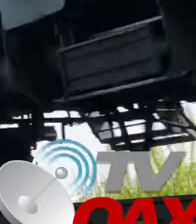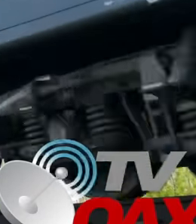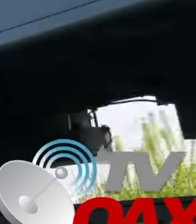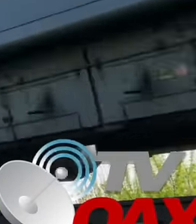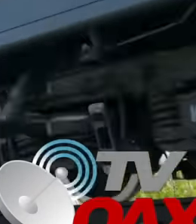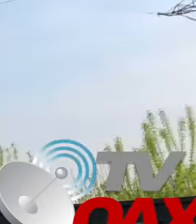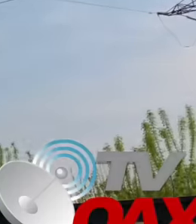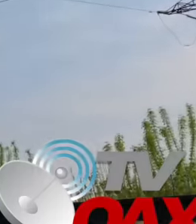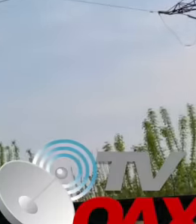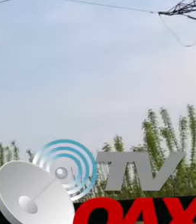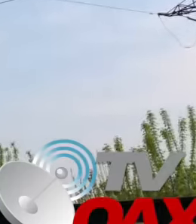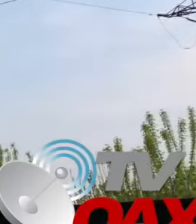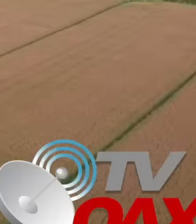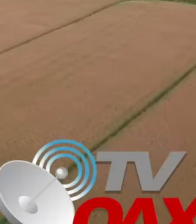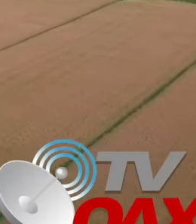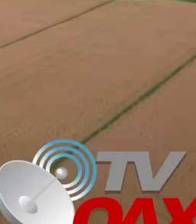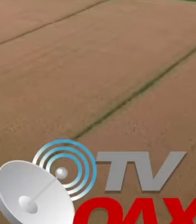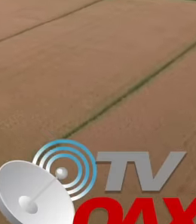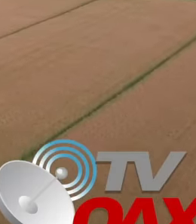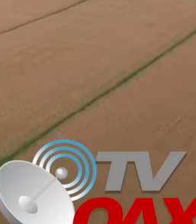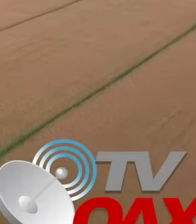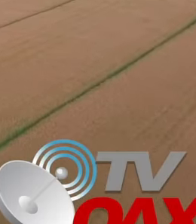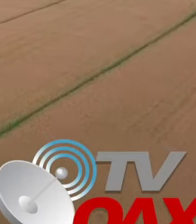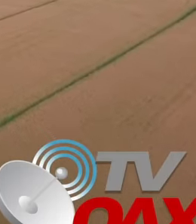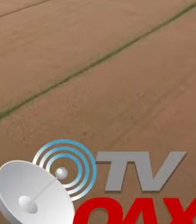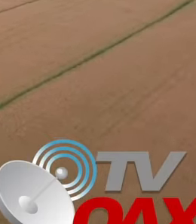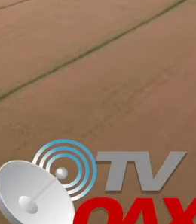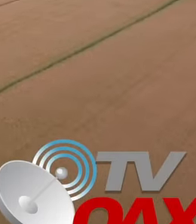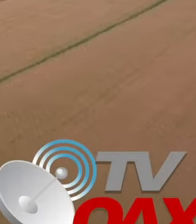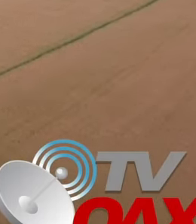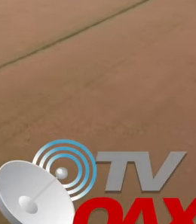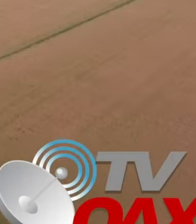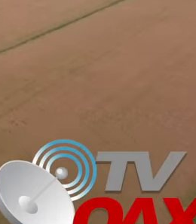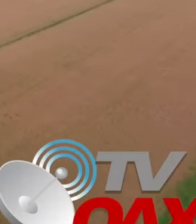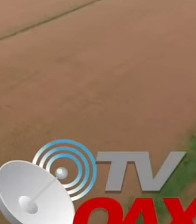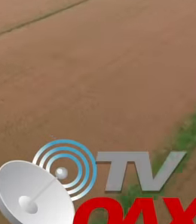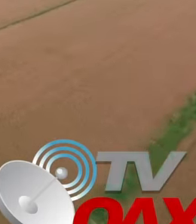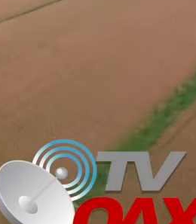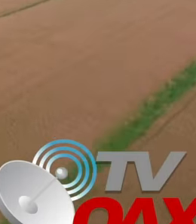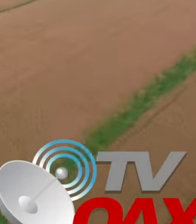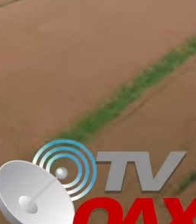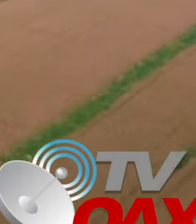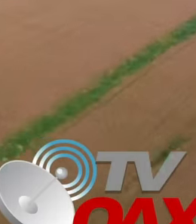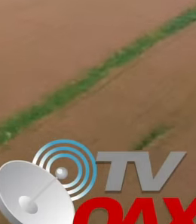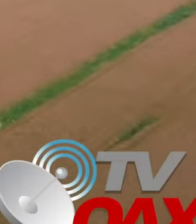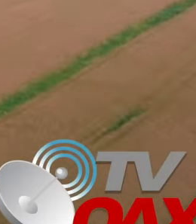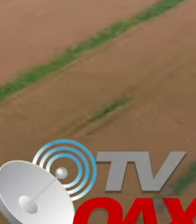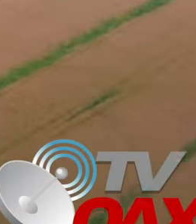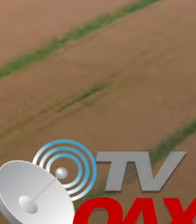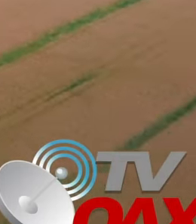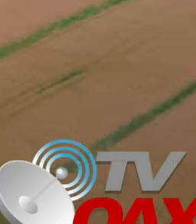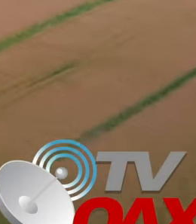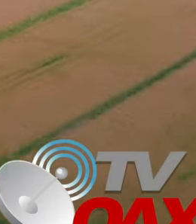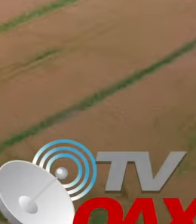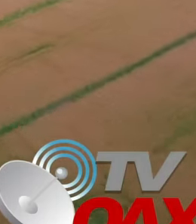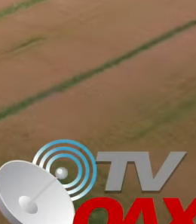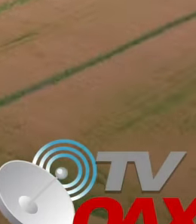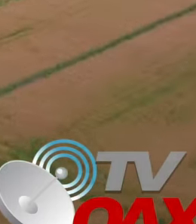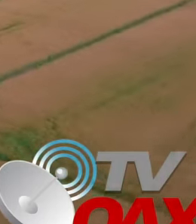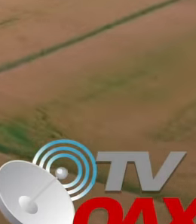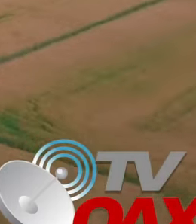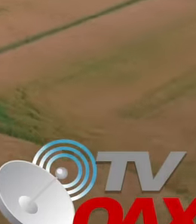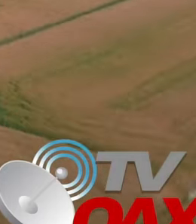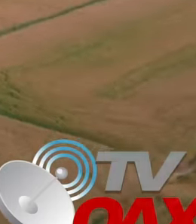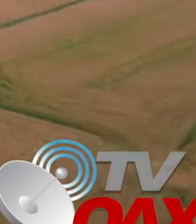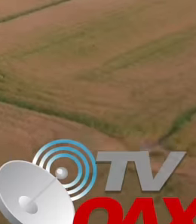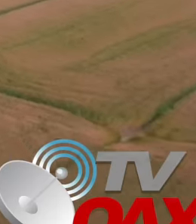electrificar, poner catenarias. Lo ideal sería que fuese eléctrico. Para no contaminar, se ahorraría muchísimo